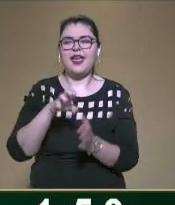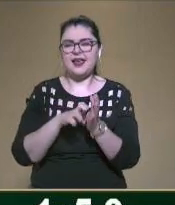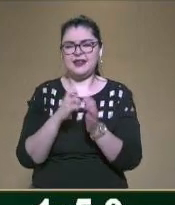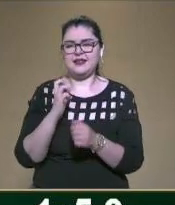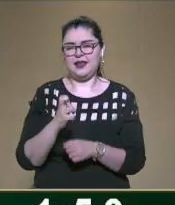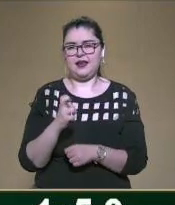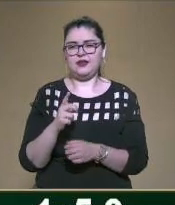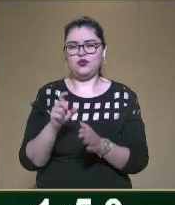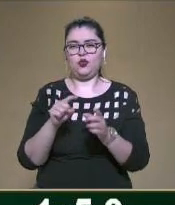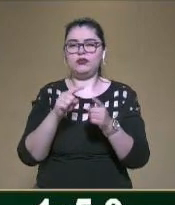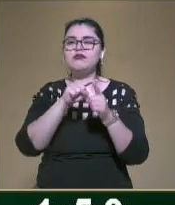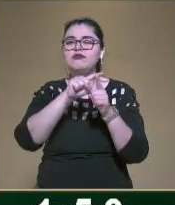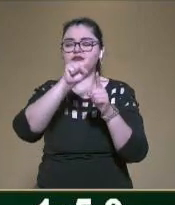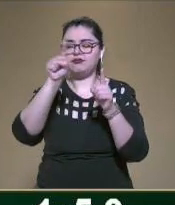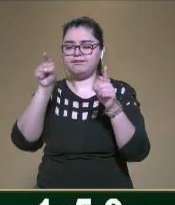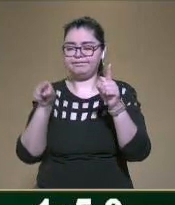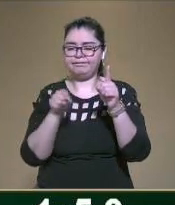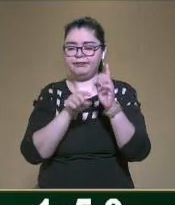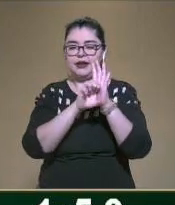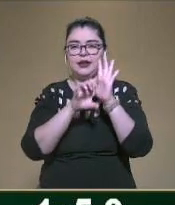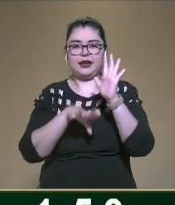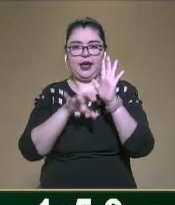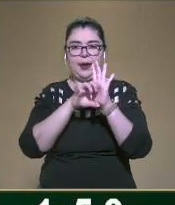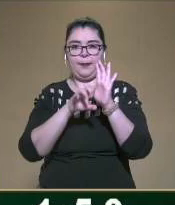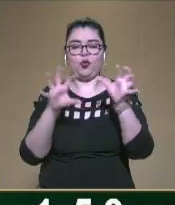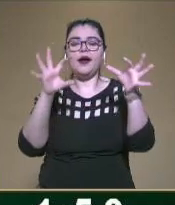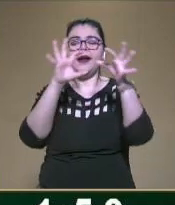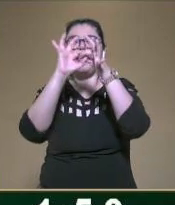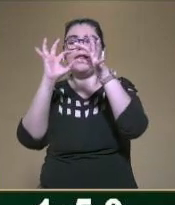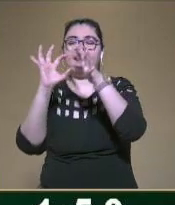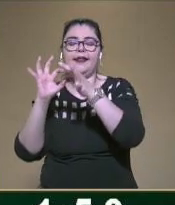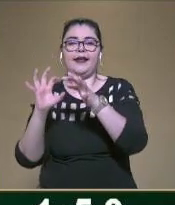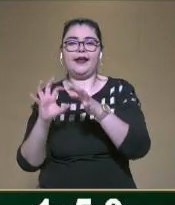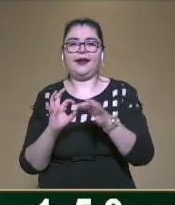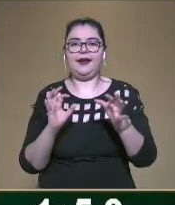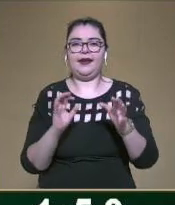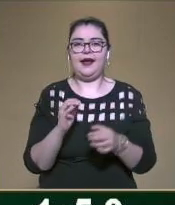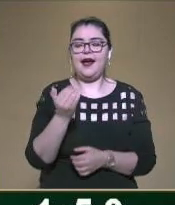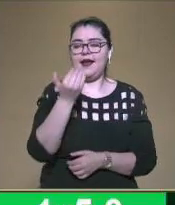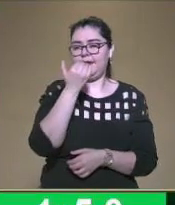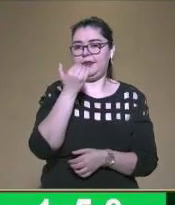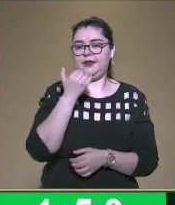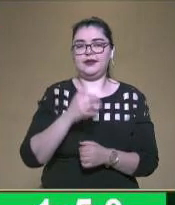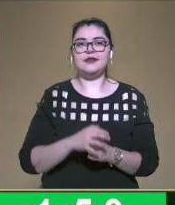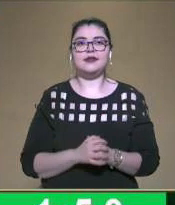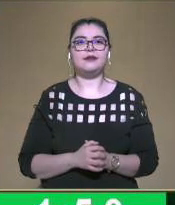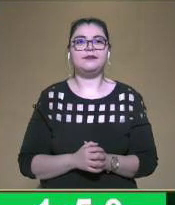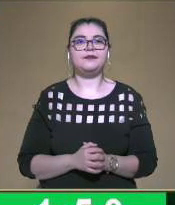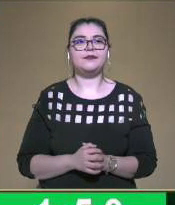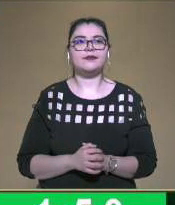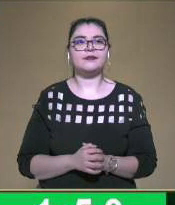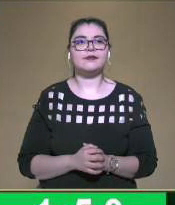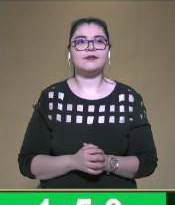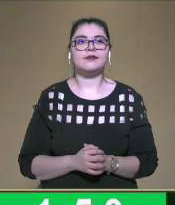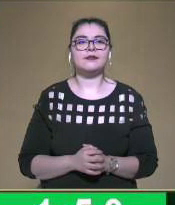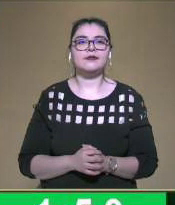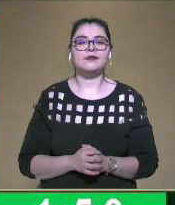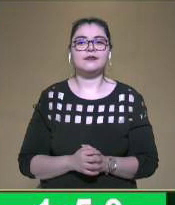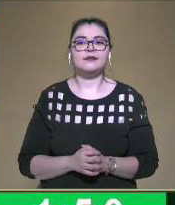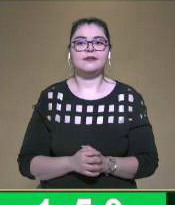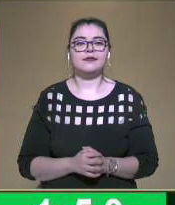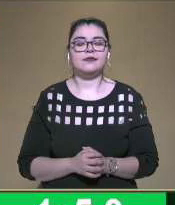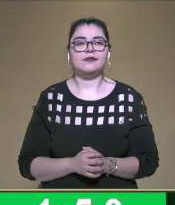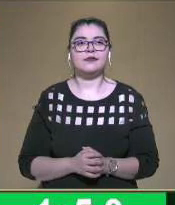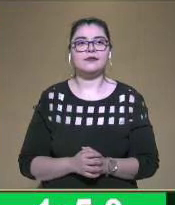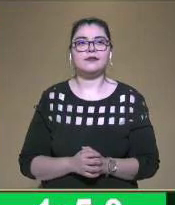este entonces, nos queda decir que esa es una nutrición heterótrofa. Muy bien, continuamos. Los